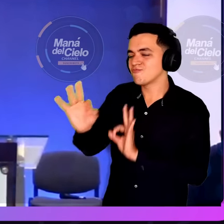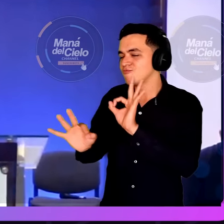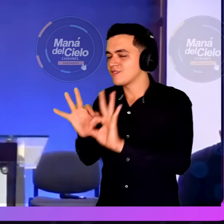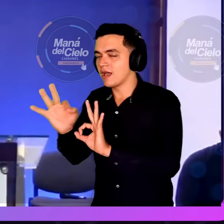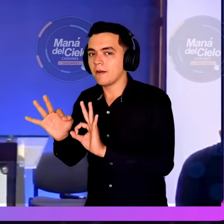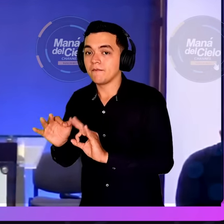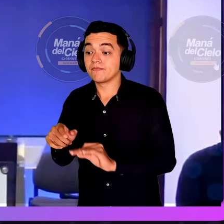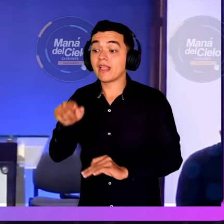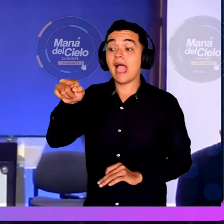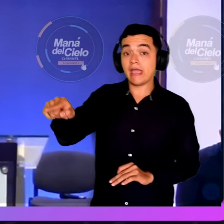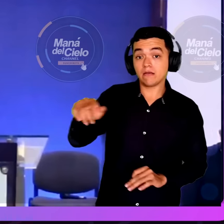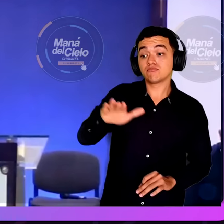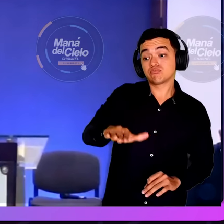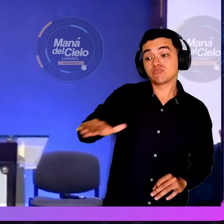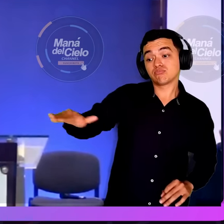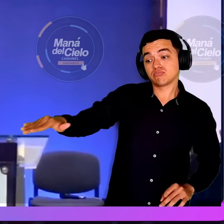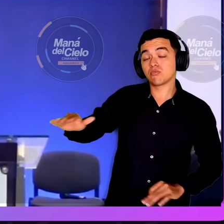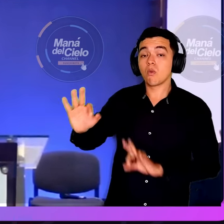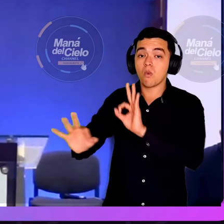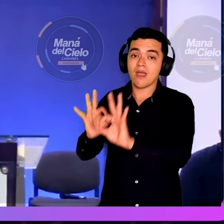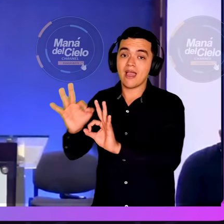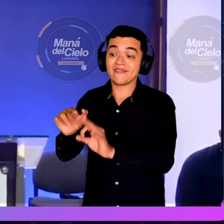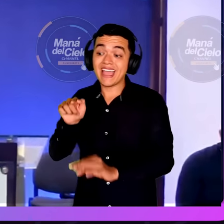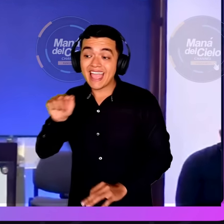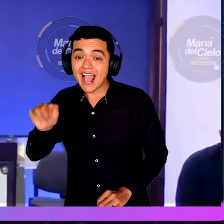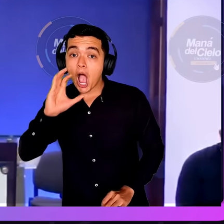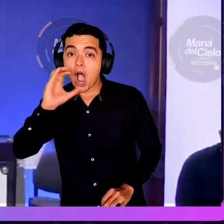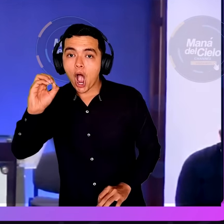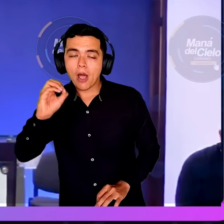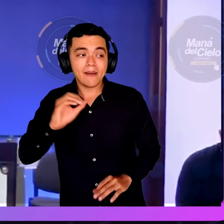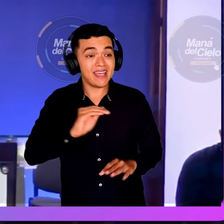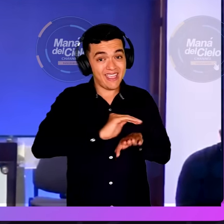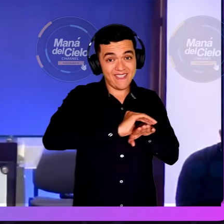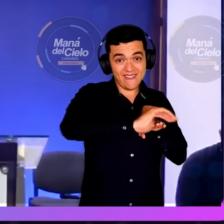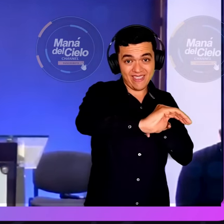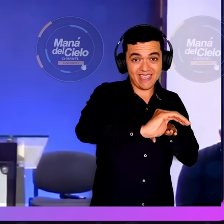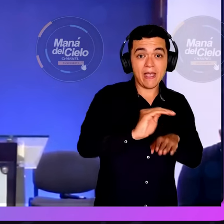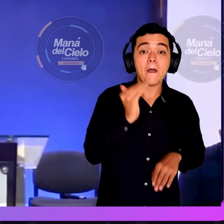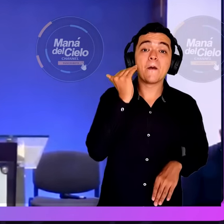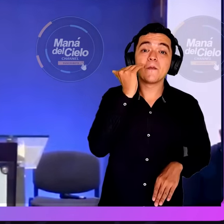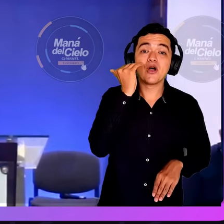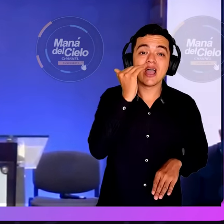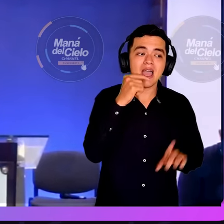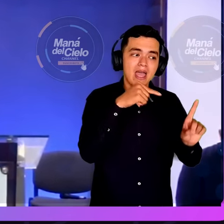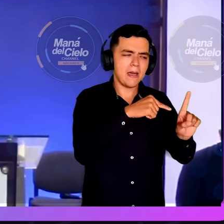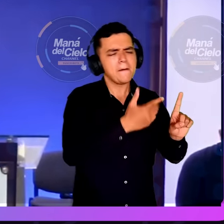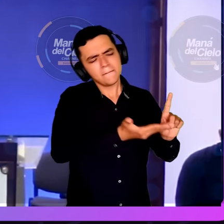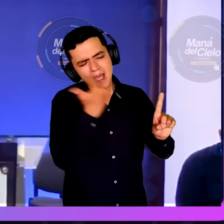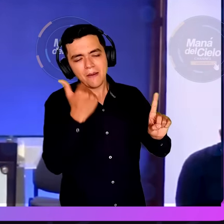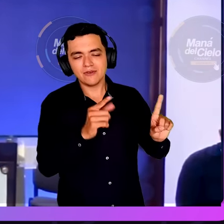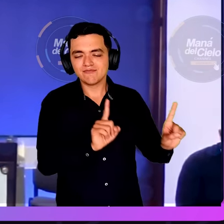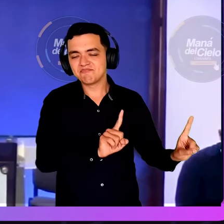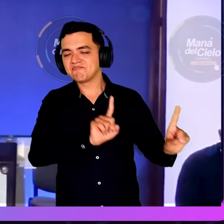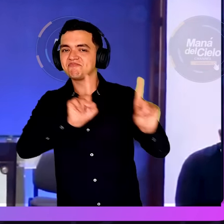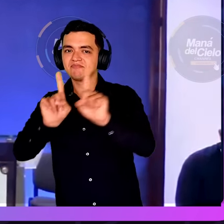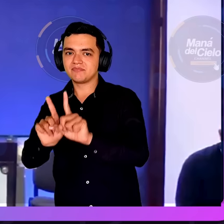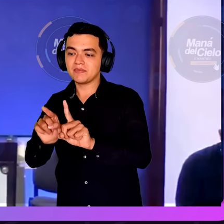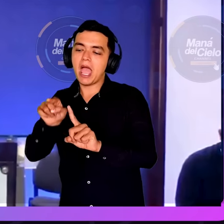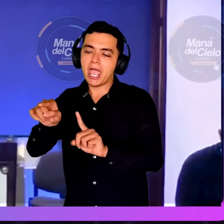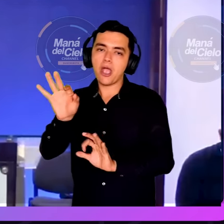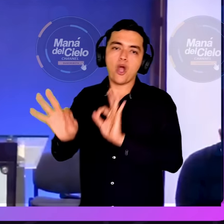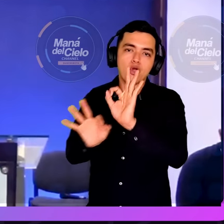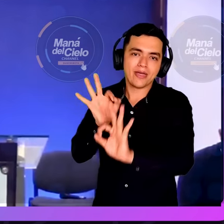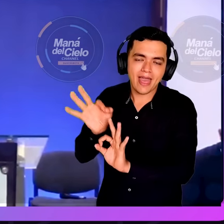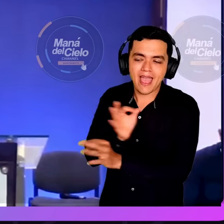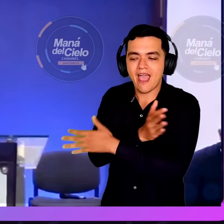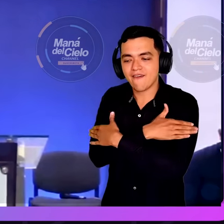ovejas donde él mismo le gustaba ir a cuidarlas por no perder su costumbre. Entonces cuando él vino a buscarla, fue para que también lo acompañara